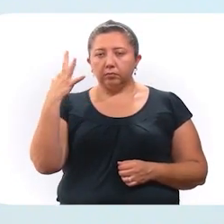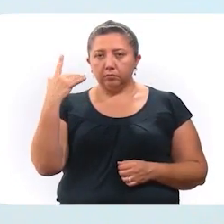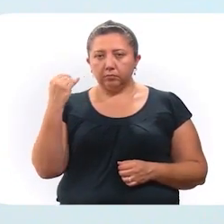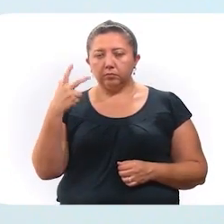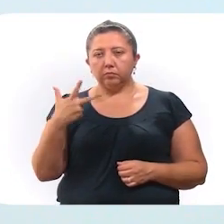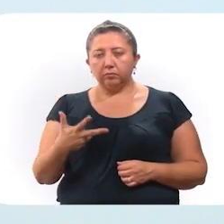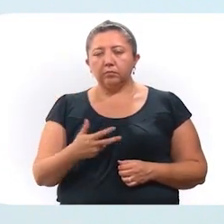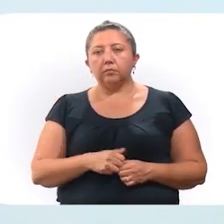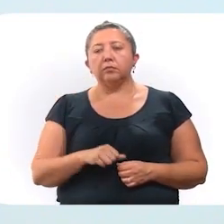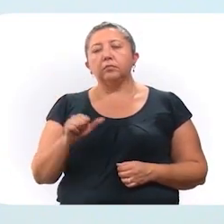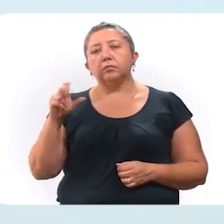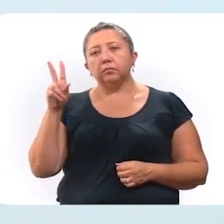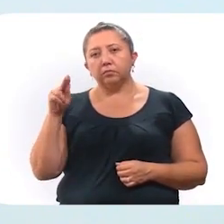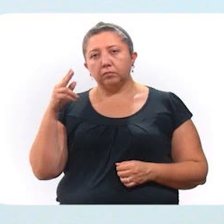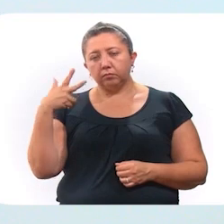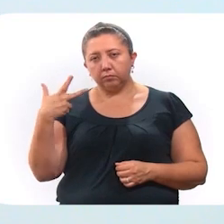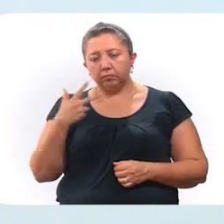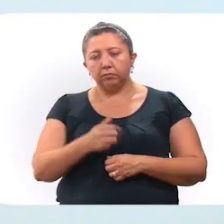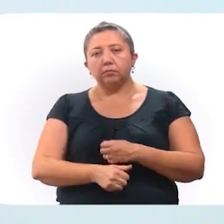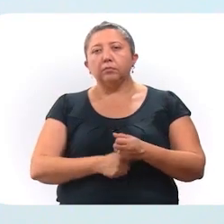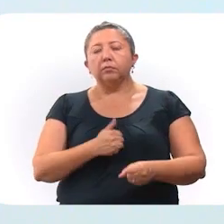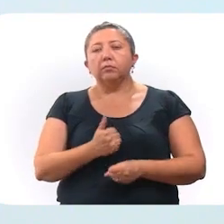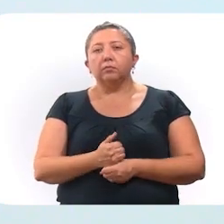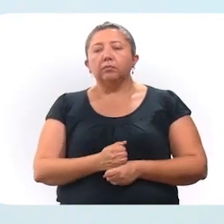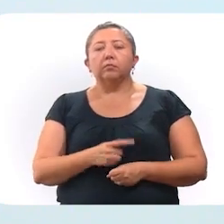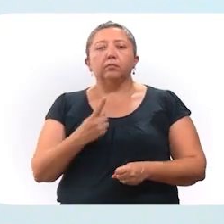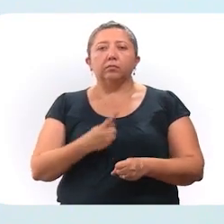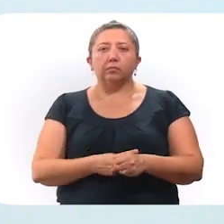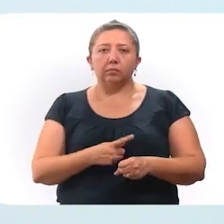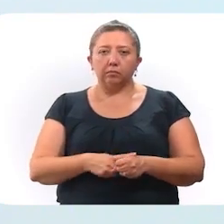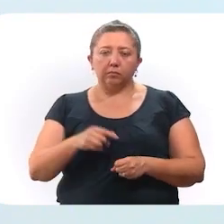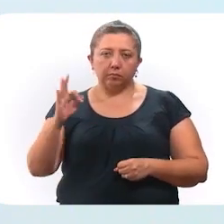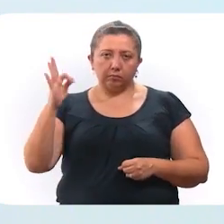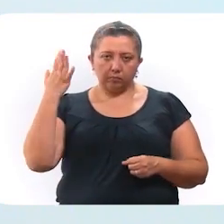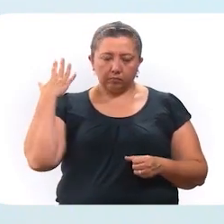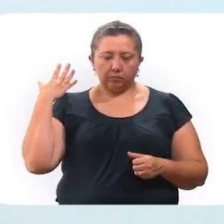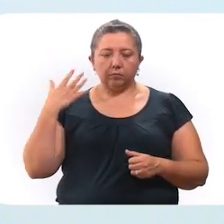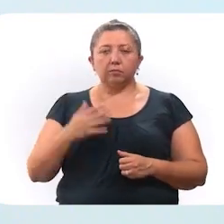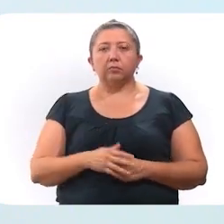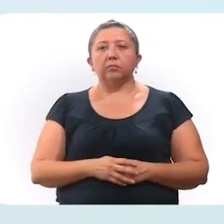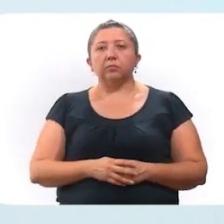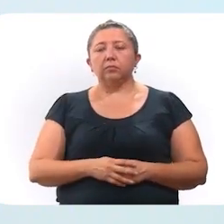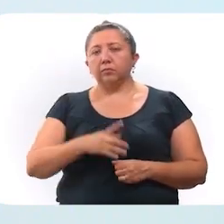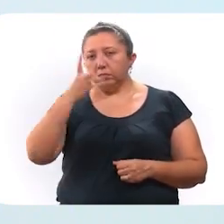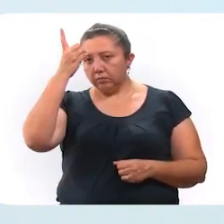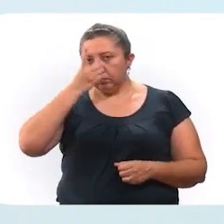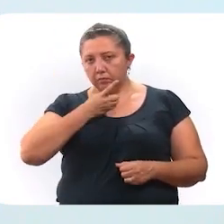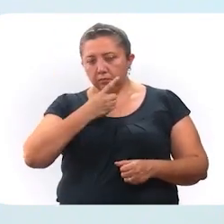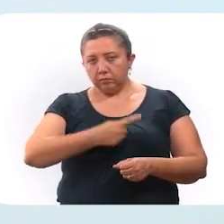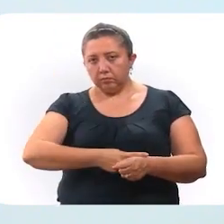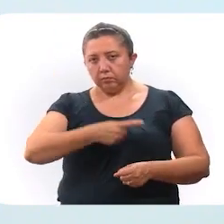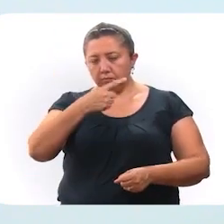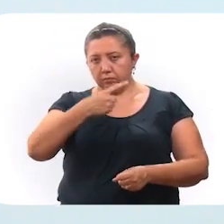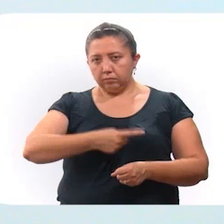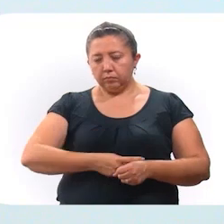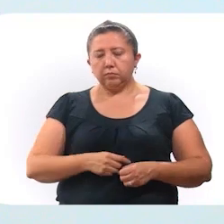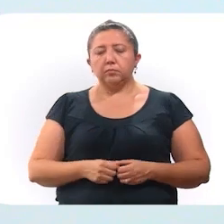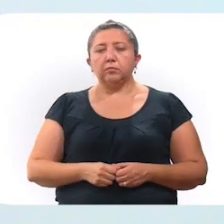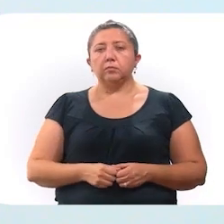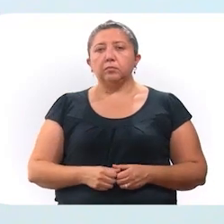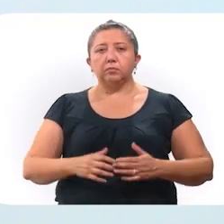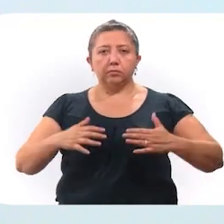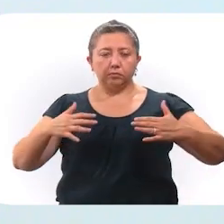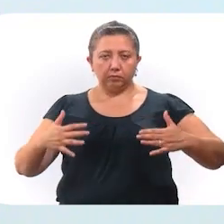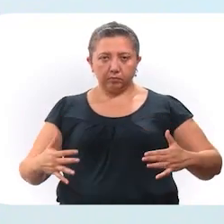58 a 88 años. Sus principales enfermedades fueron diabetes, hipertensión arterial,